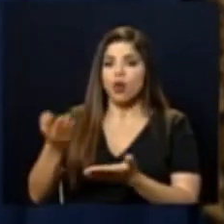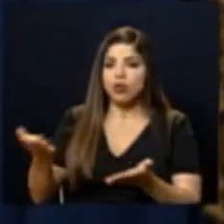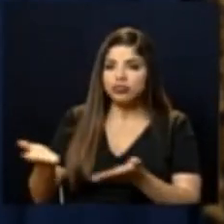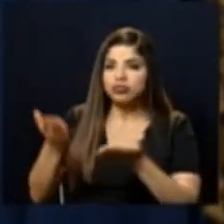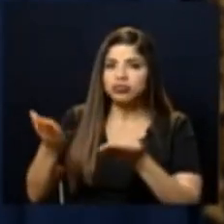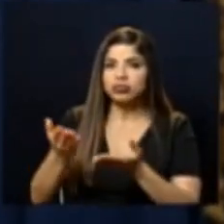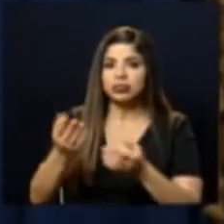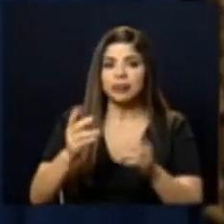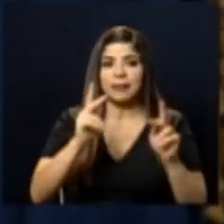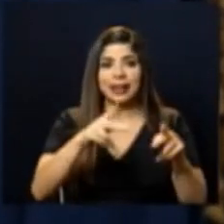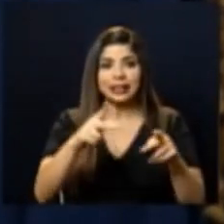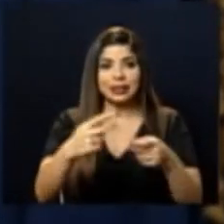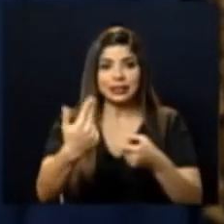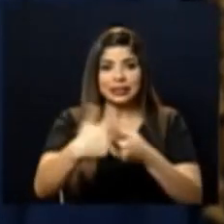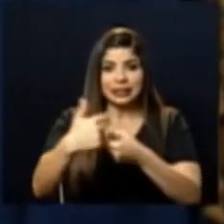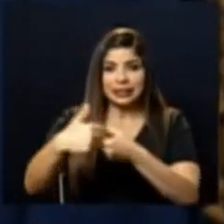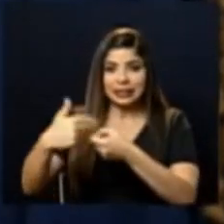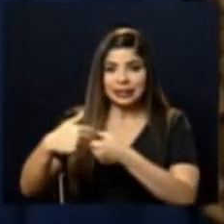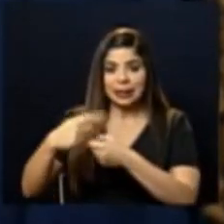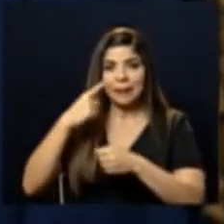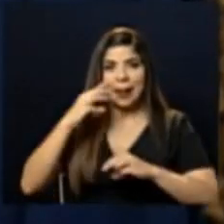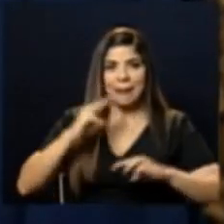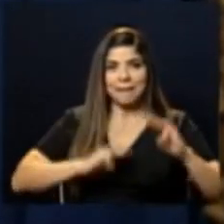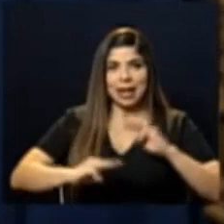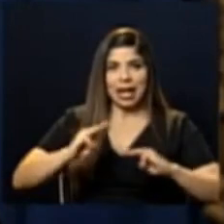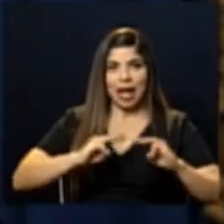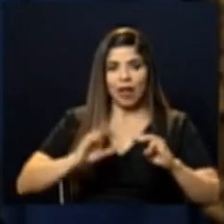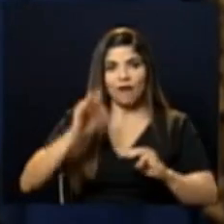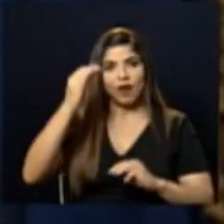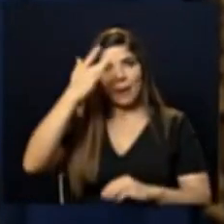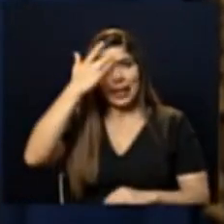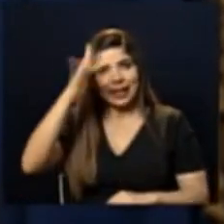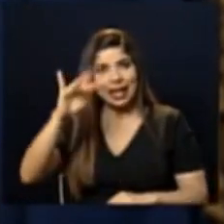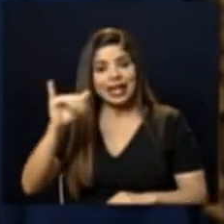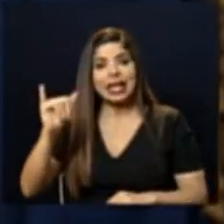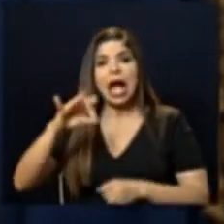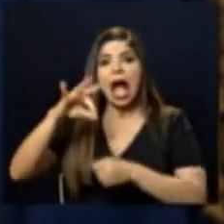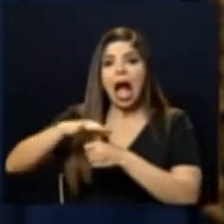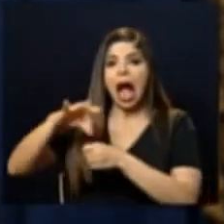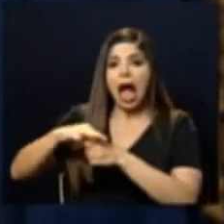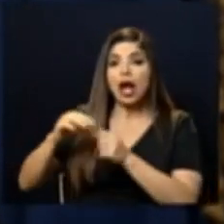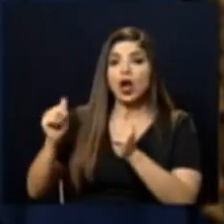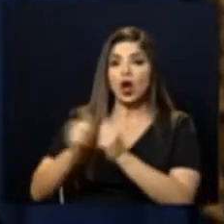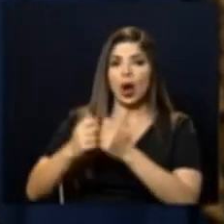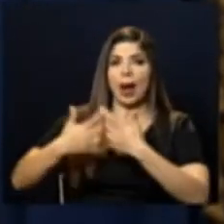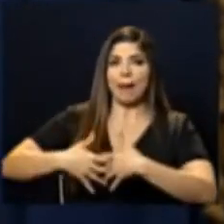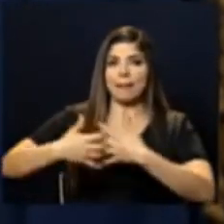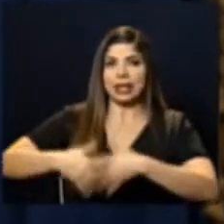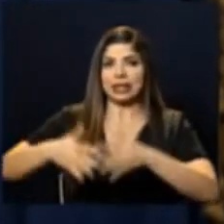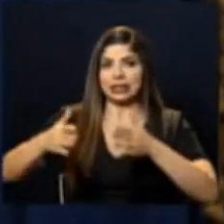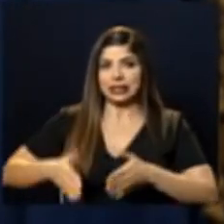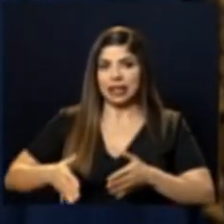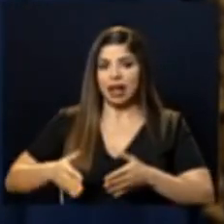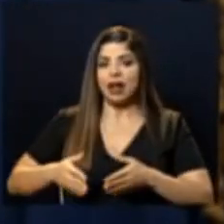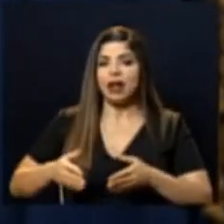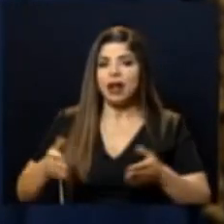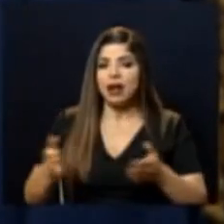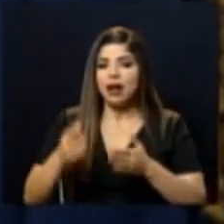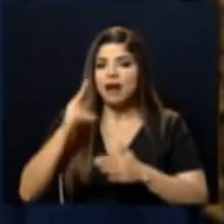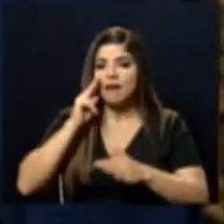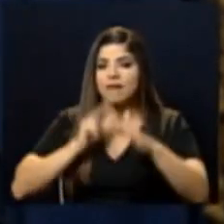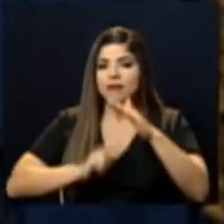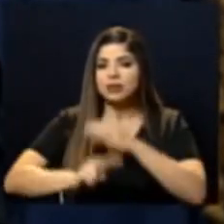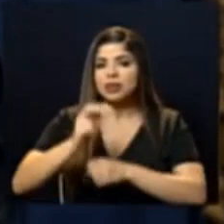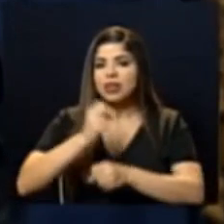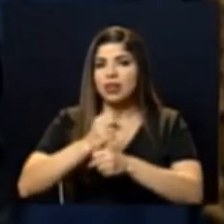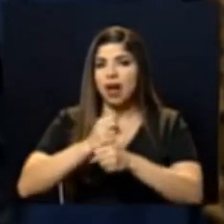la inserción inteligente a los mercados y la agroempresarialidad, promoviendo una visión de trabajo en